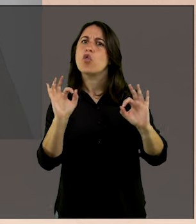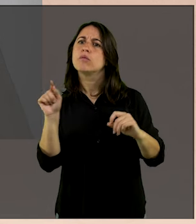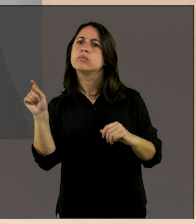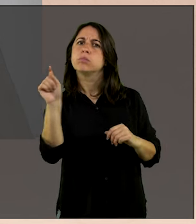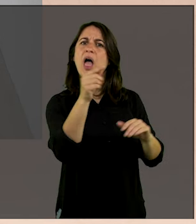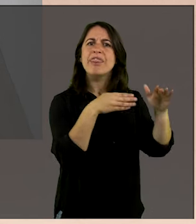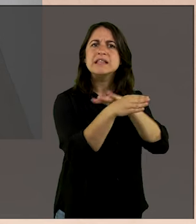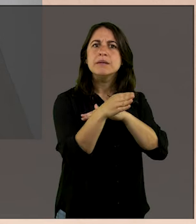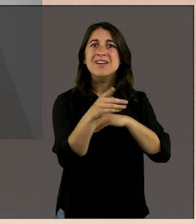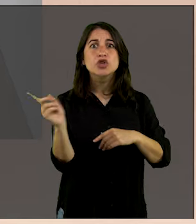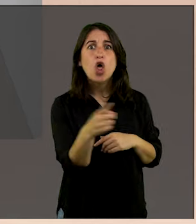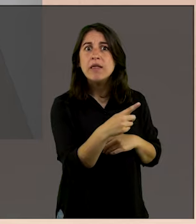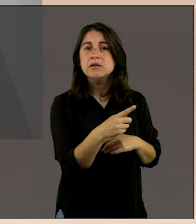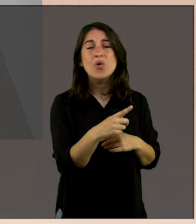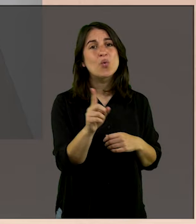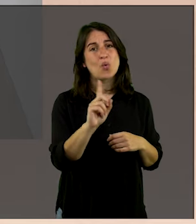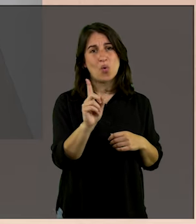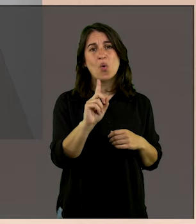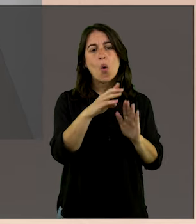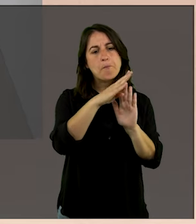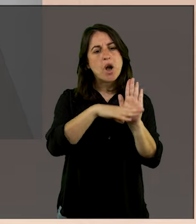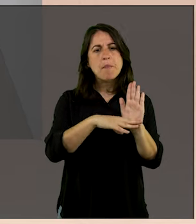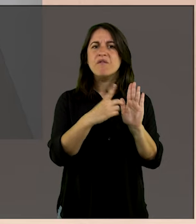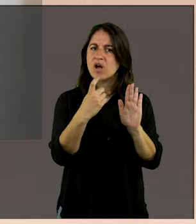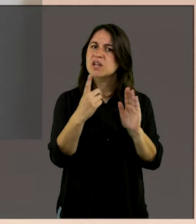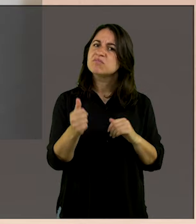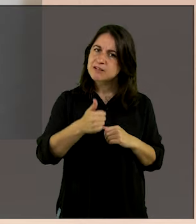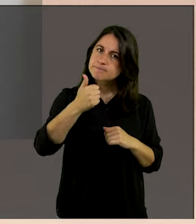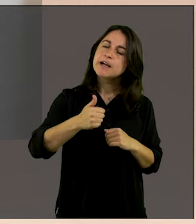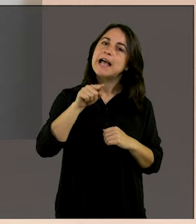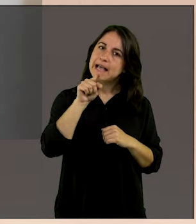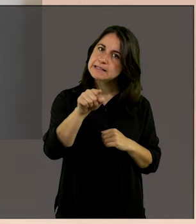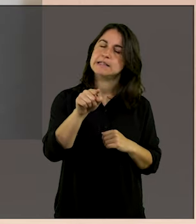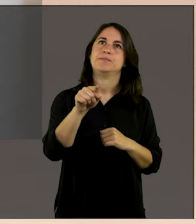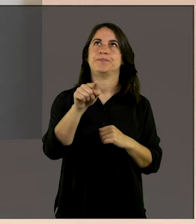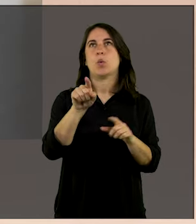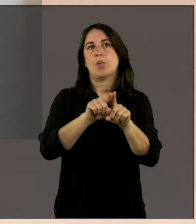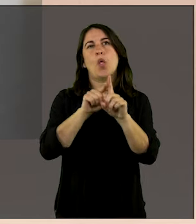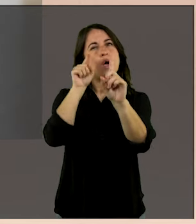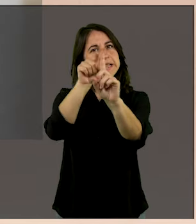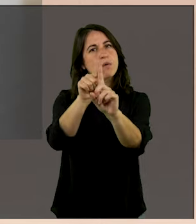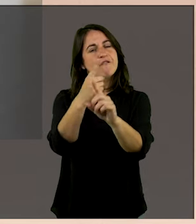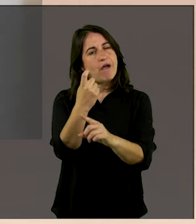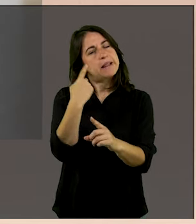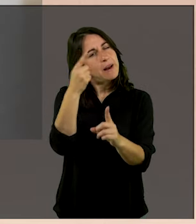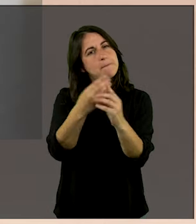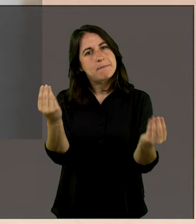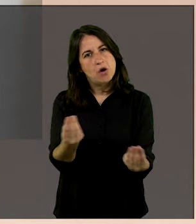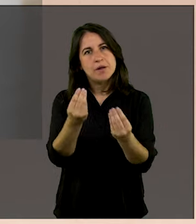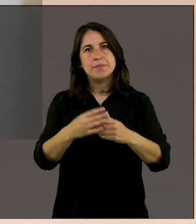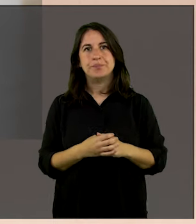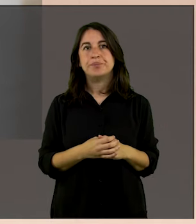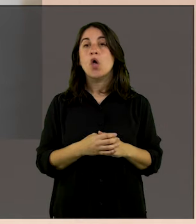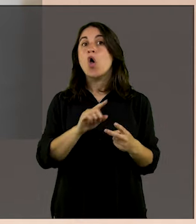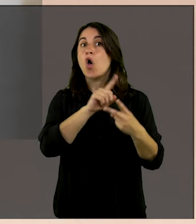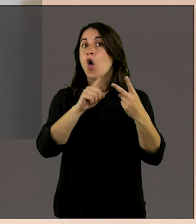tenemos funciones accesibles, pero no son todas las que se programan. Pues ese es un hecho que tenemos que